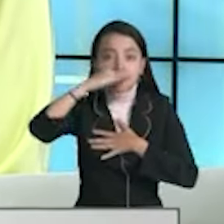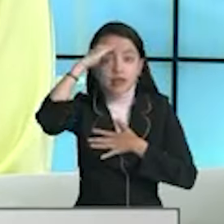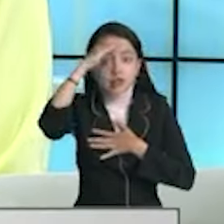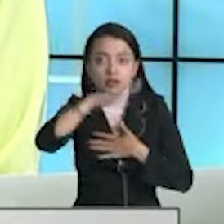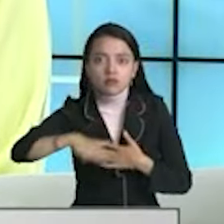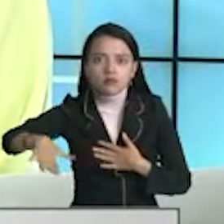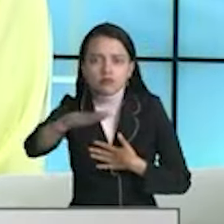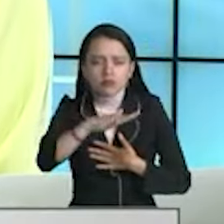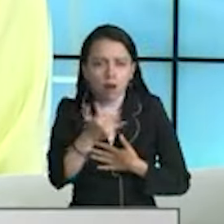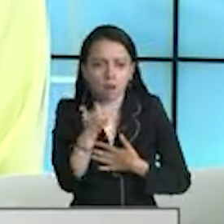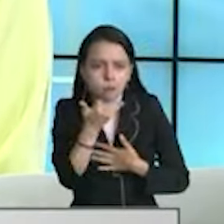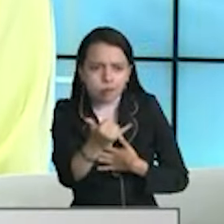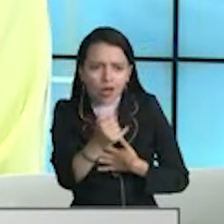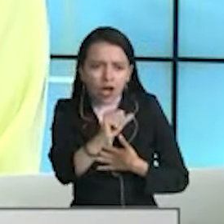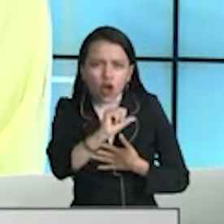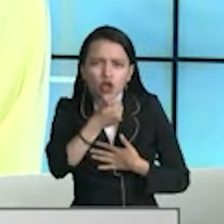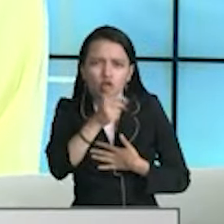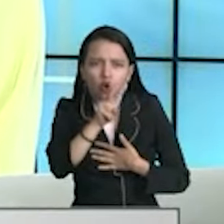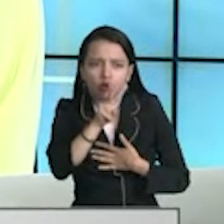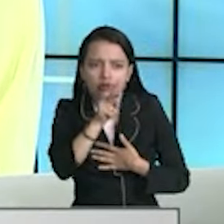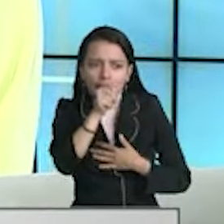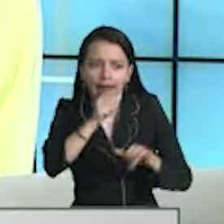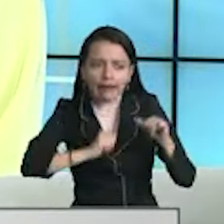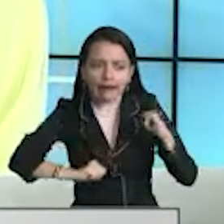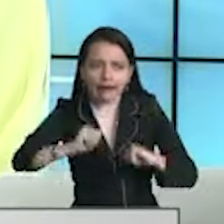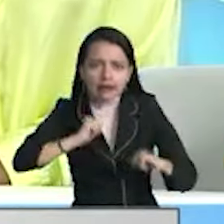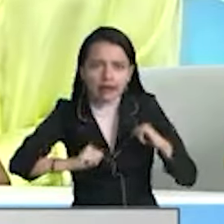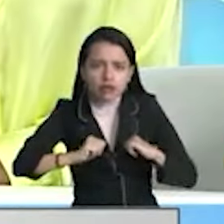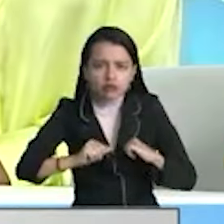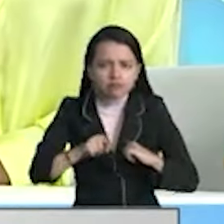12 heridos y 14 vehículos terminaron